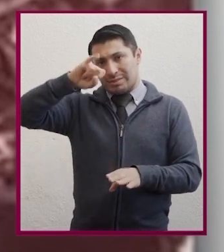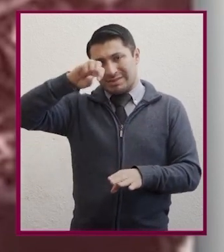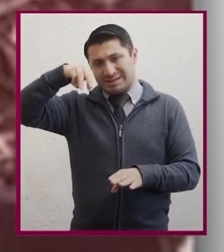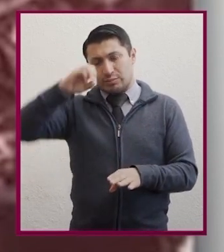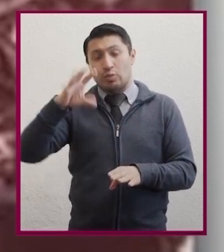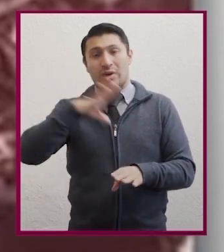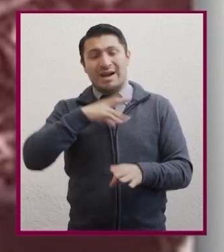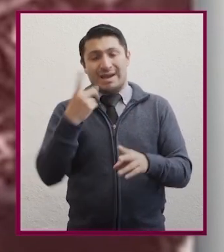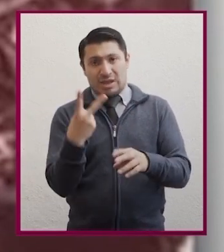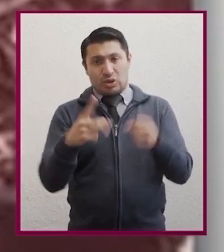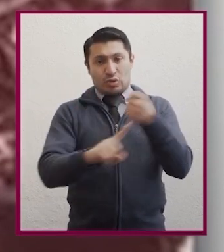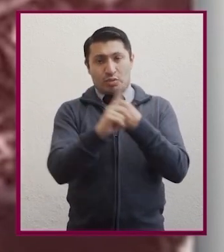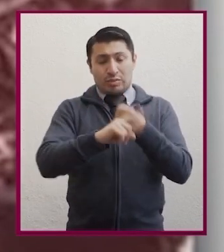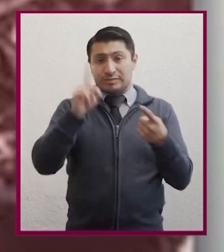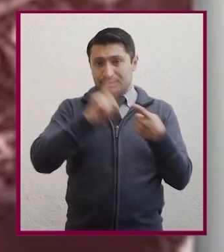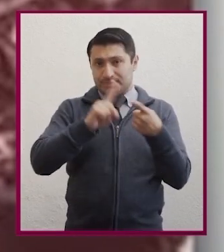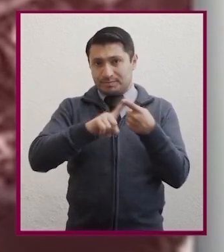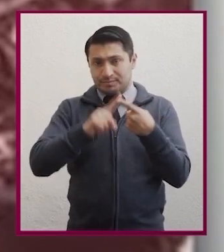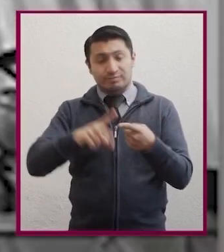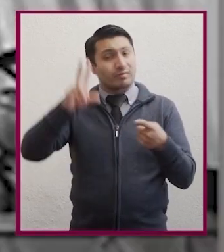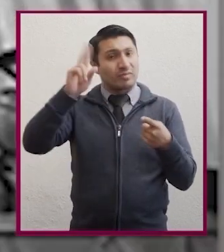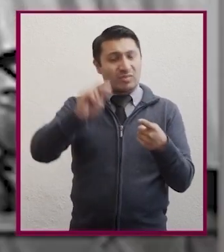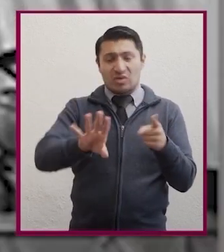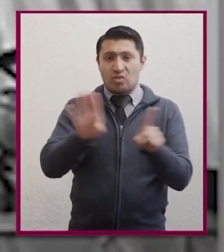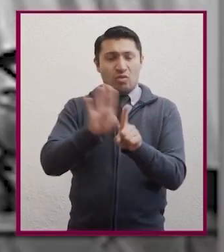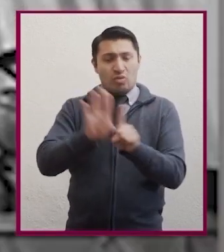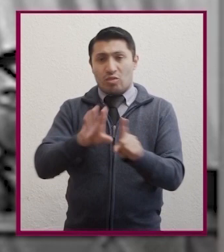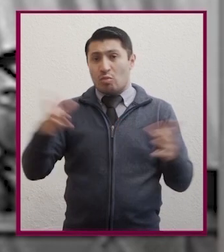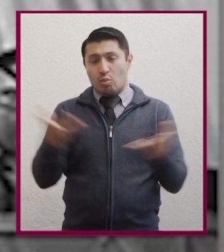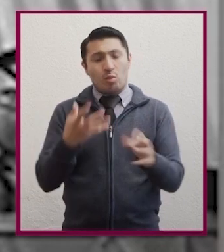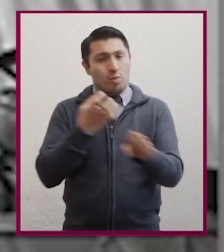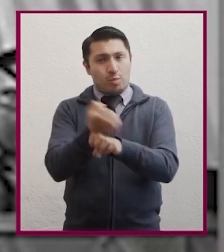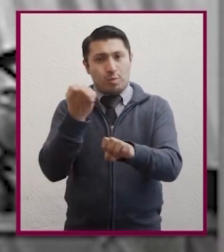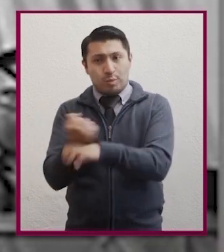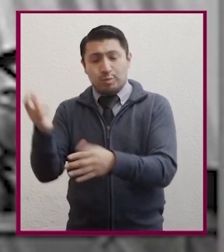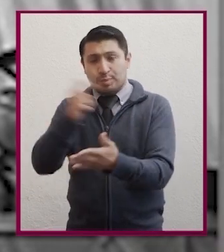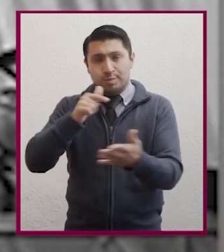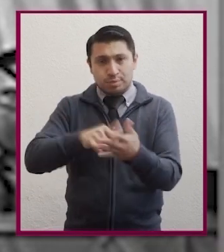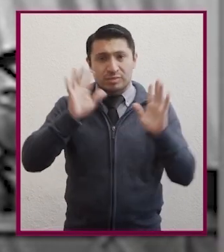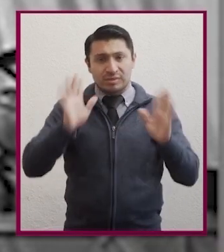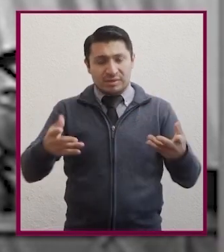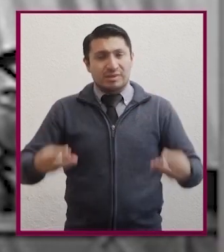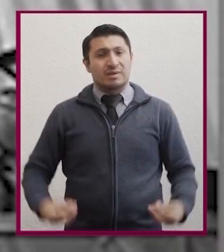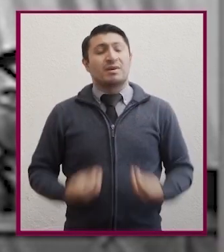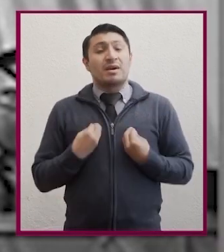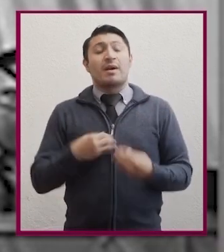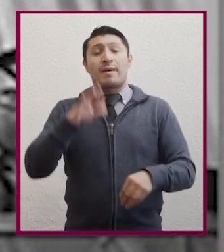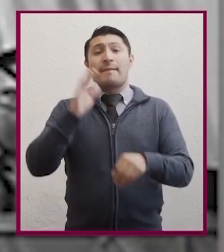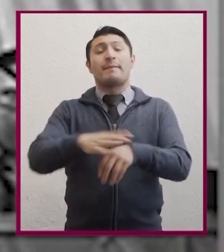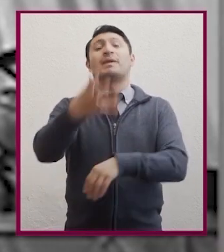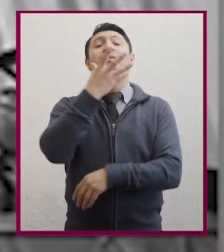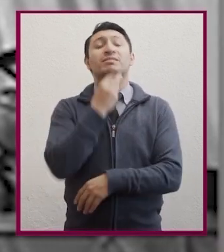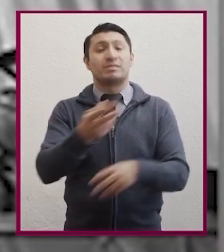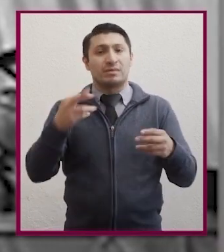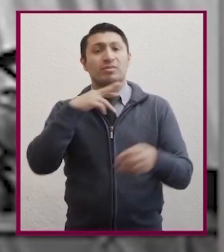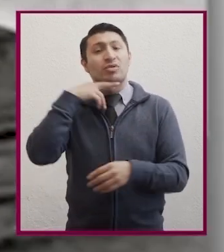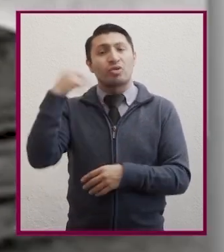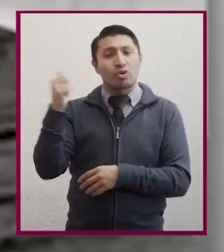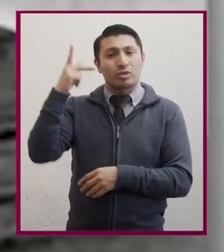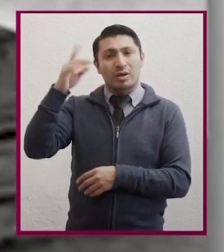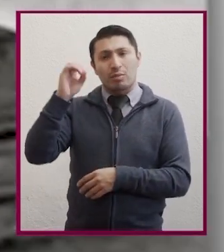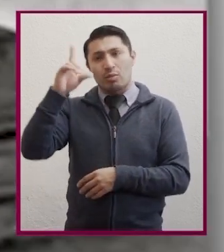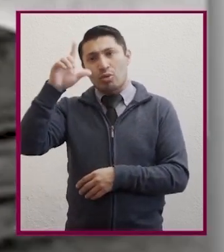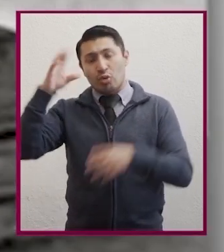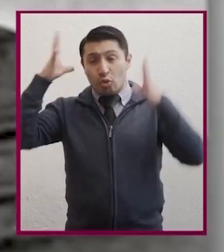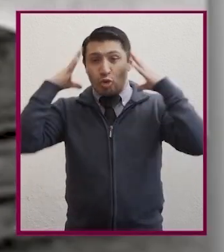sus inicios. El primero fue no intentar crear su Estado en regiones habitadas por una mayoría judía, como Rusia o Polonia,